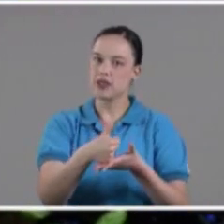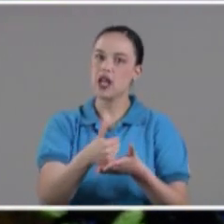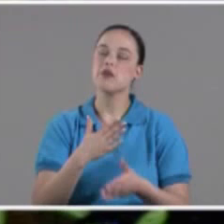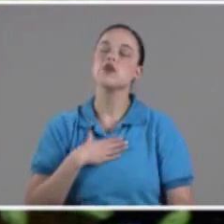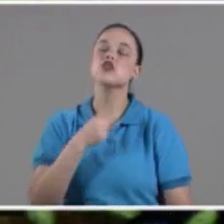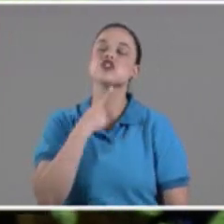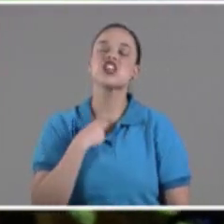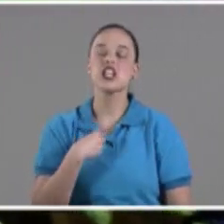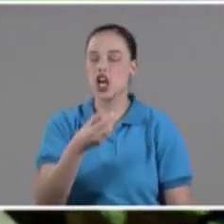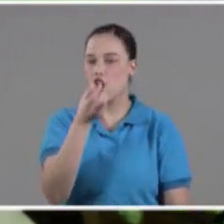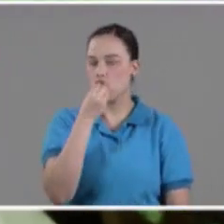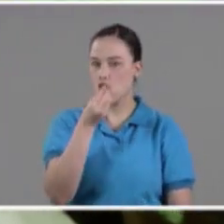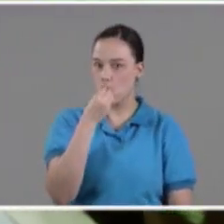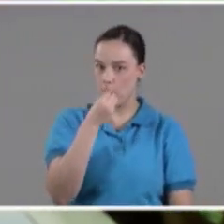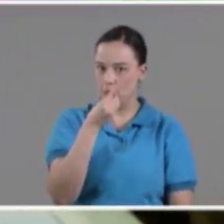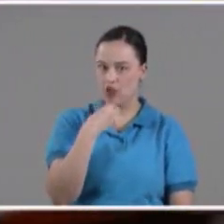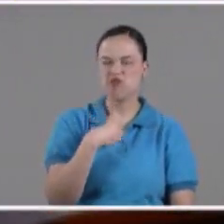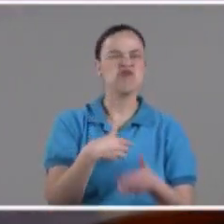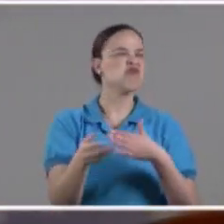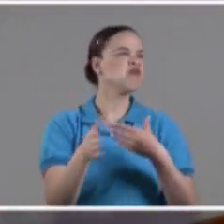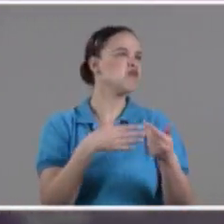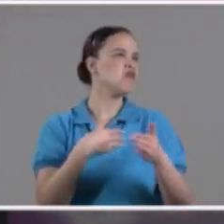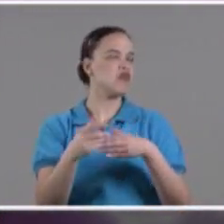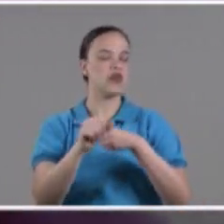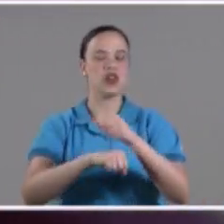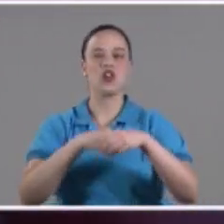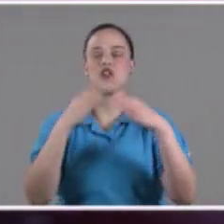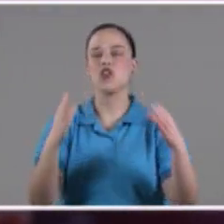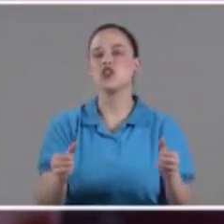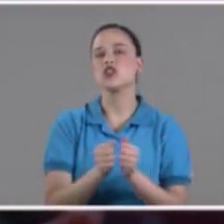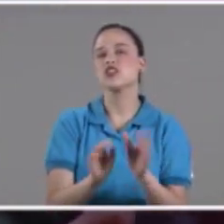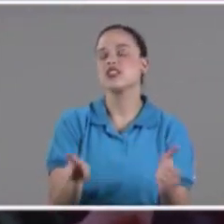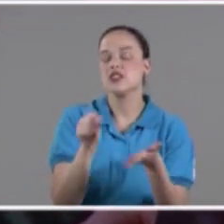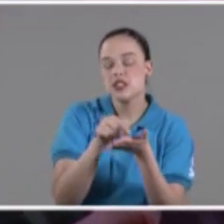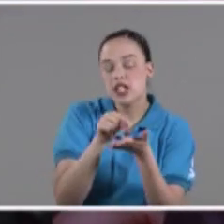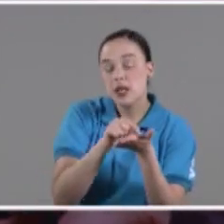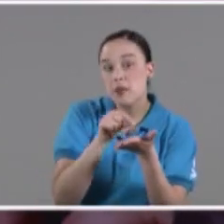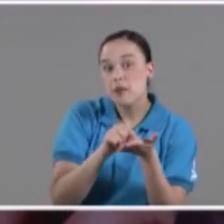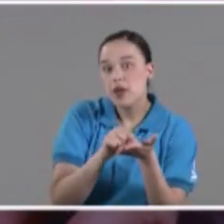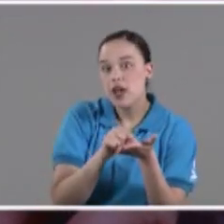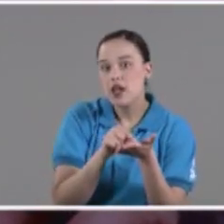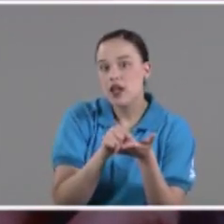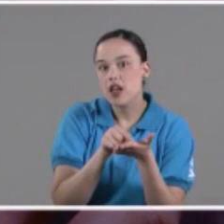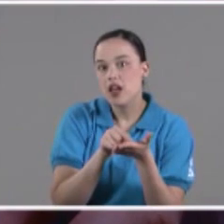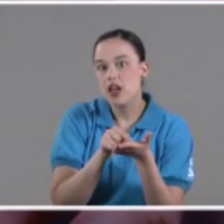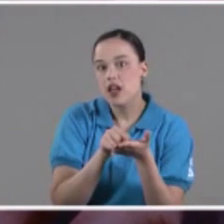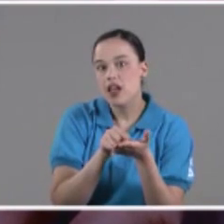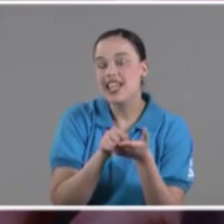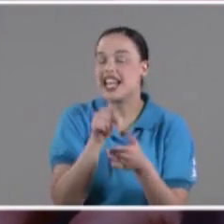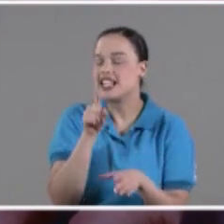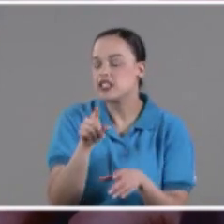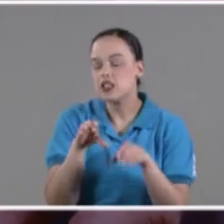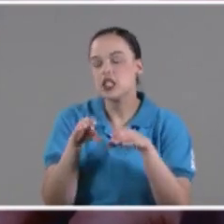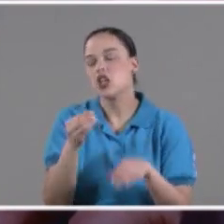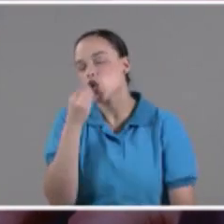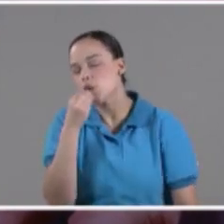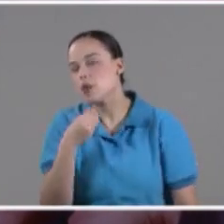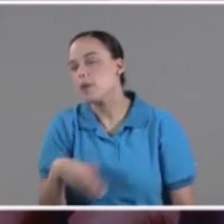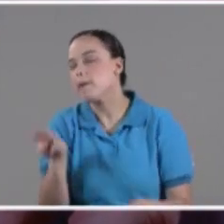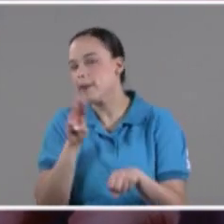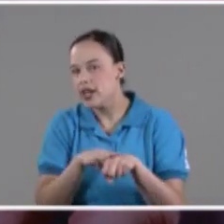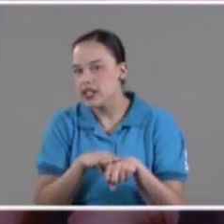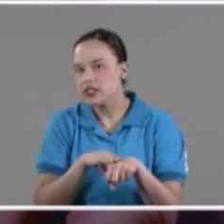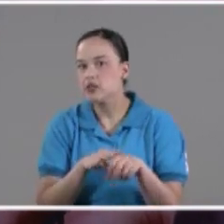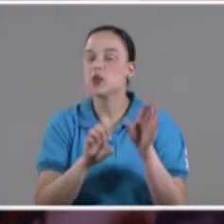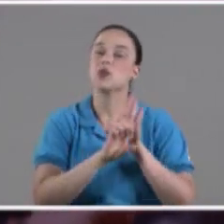comer cualquier fruto sin semilla con eso como más por ejemplo